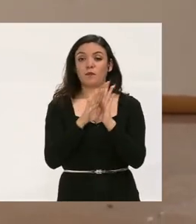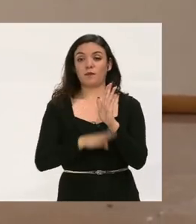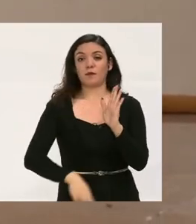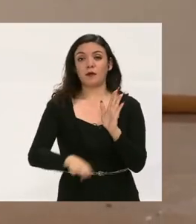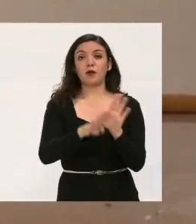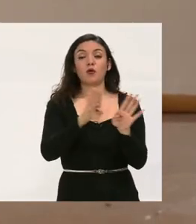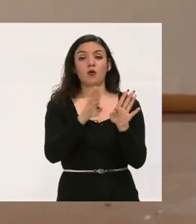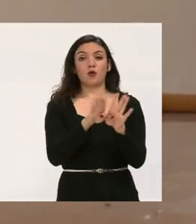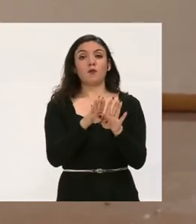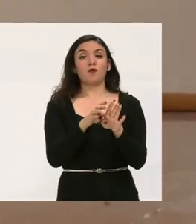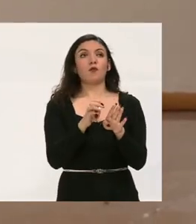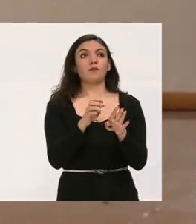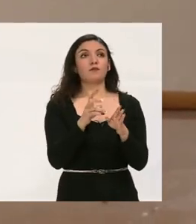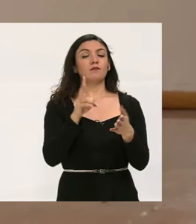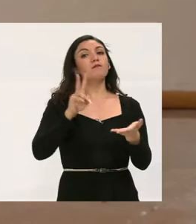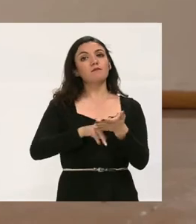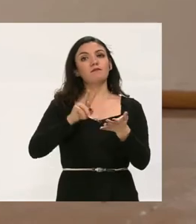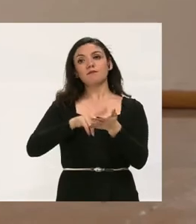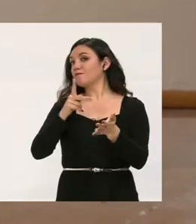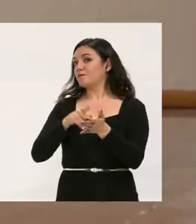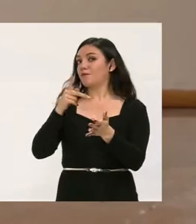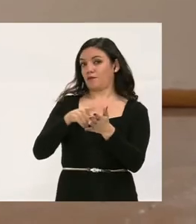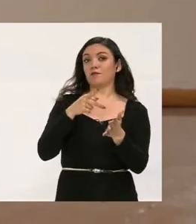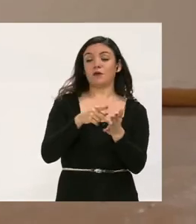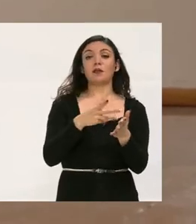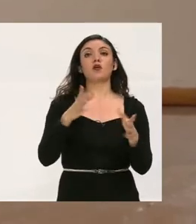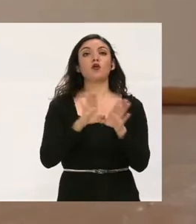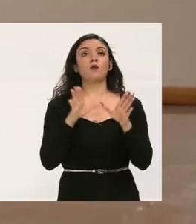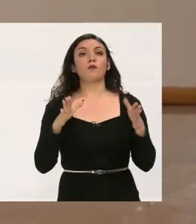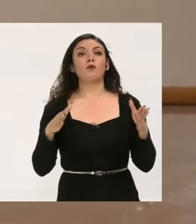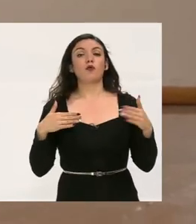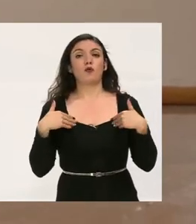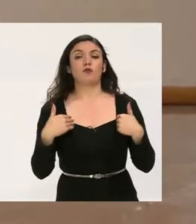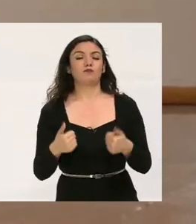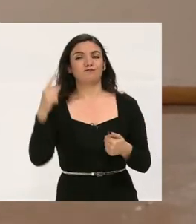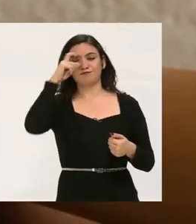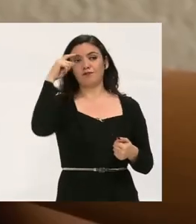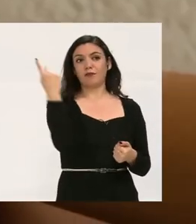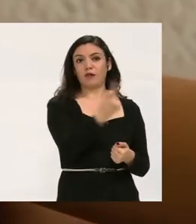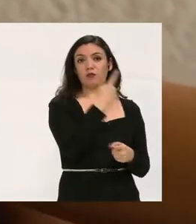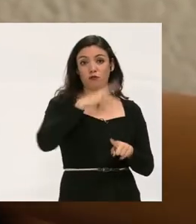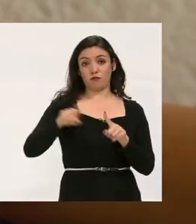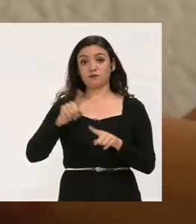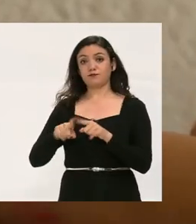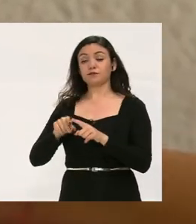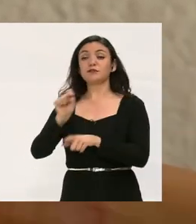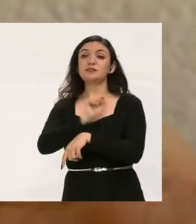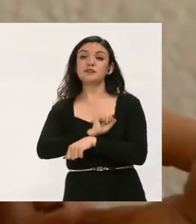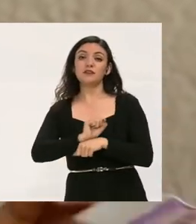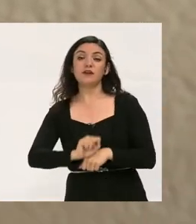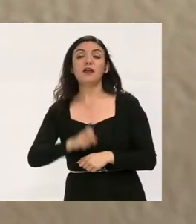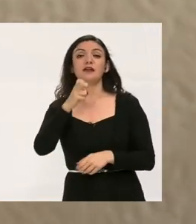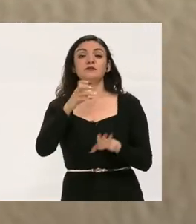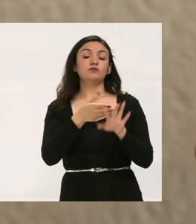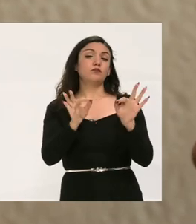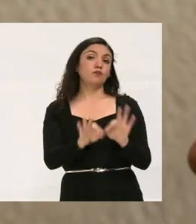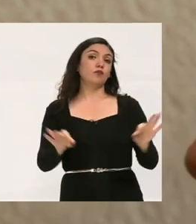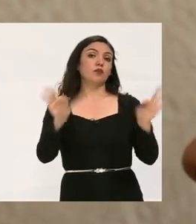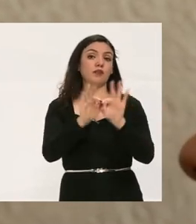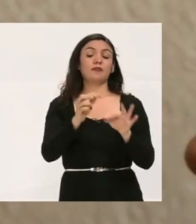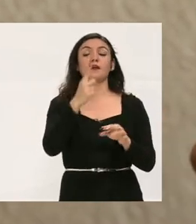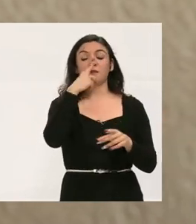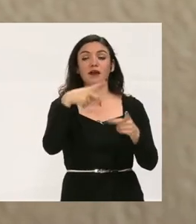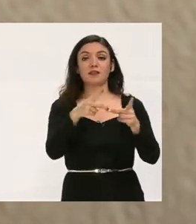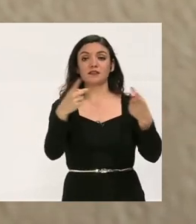tener comportamientos que resultan en varias ocasiones incomprensibles para los demás la sensibilidad es